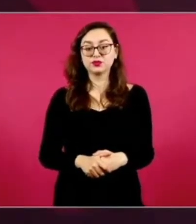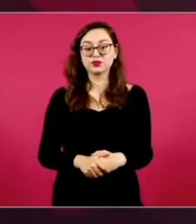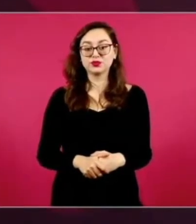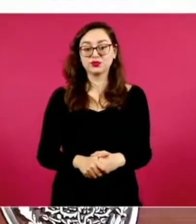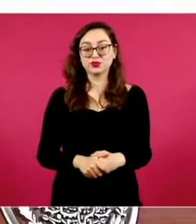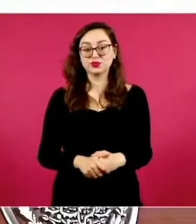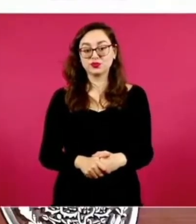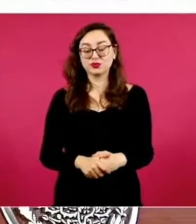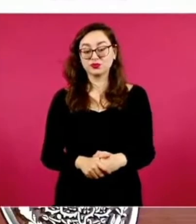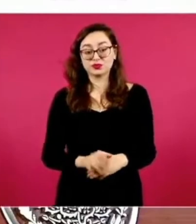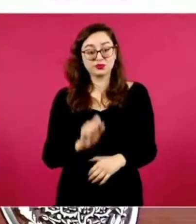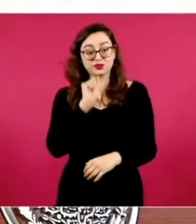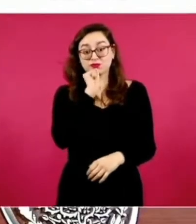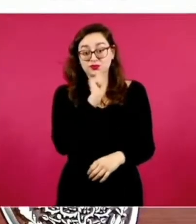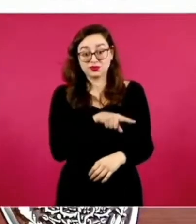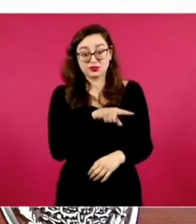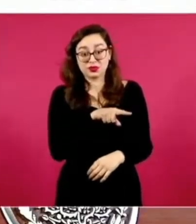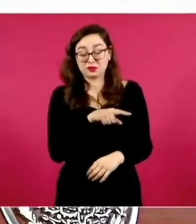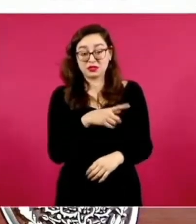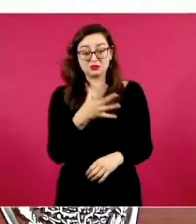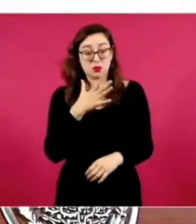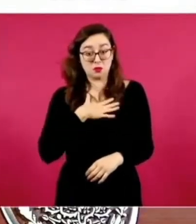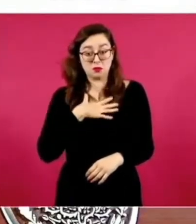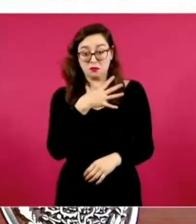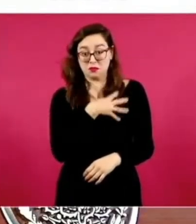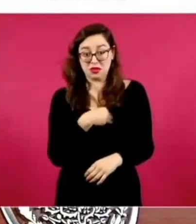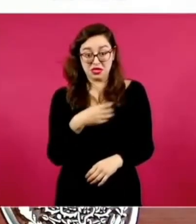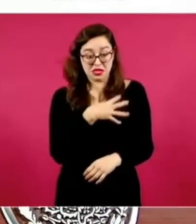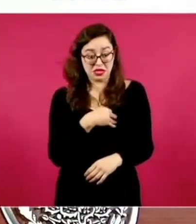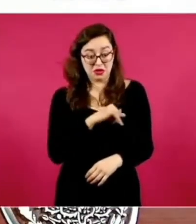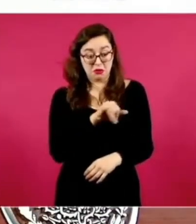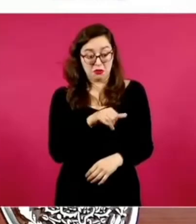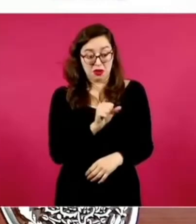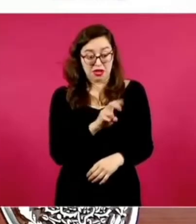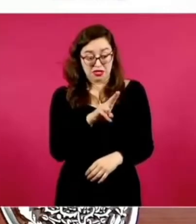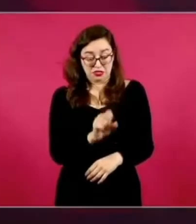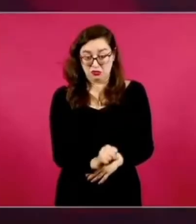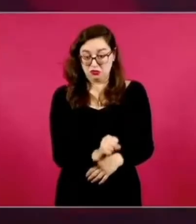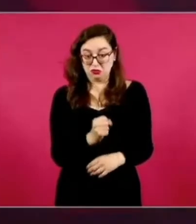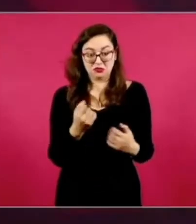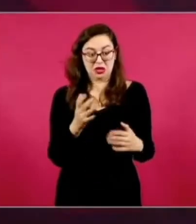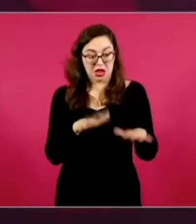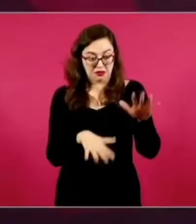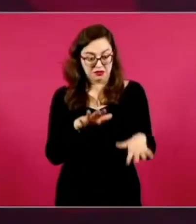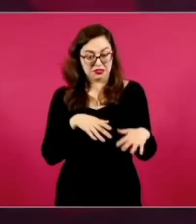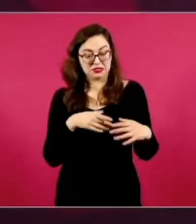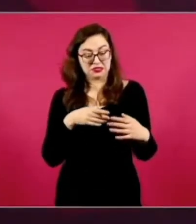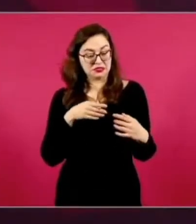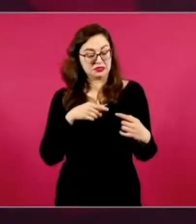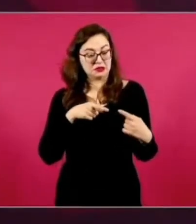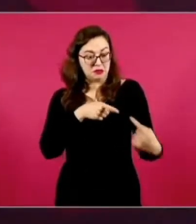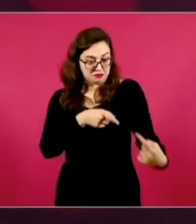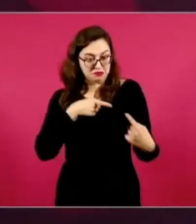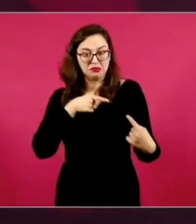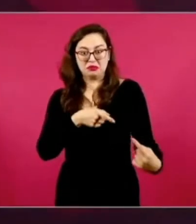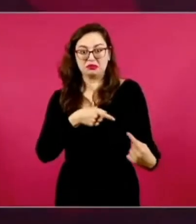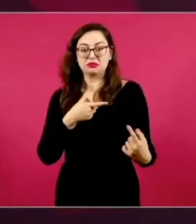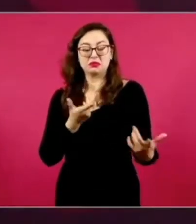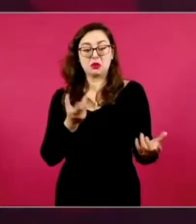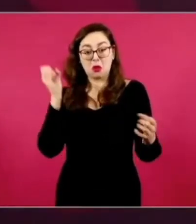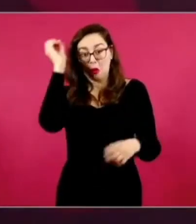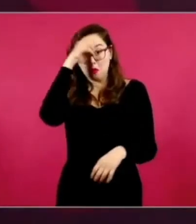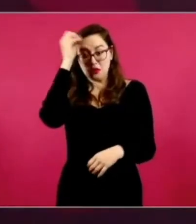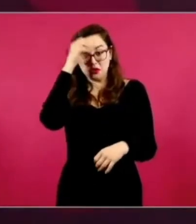con Jesús, mi hijo, y yo creo que esto te pasa a ti en la familia y nos pasa a todos.